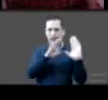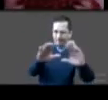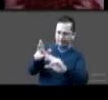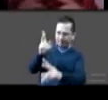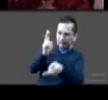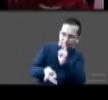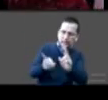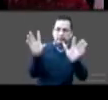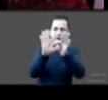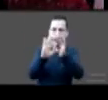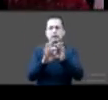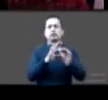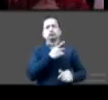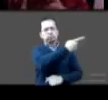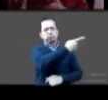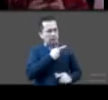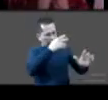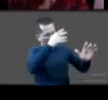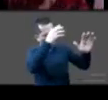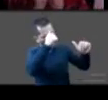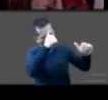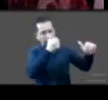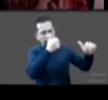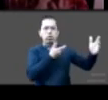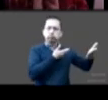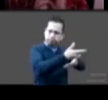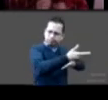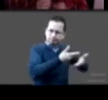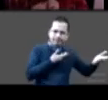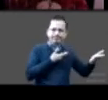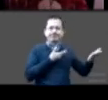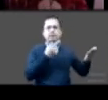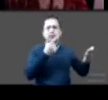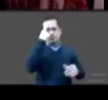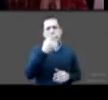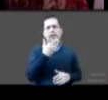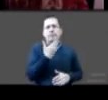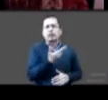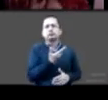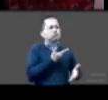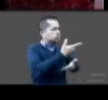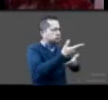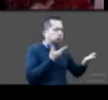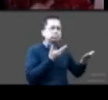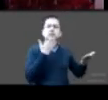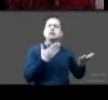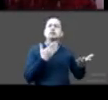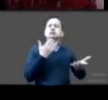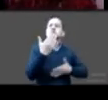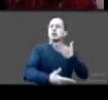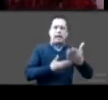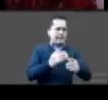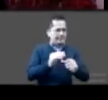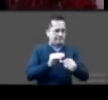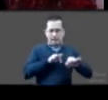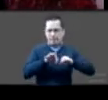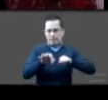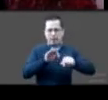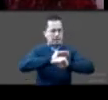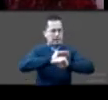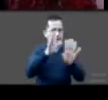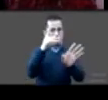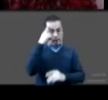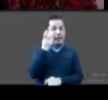sí hay una relación muy expedita y muy, muy transparente para este tipo de